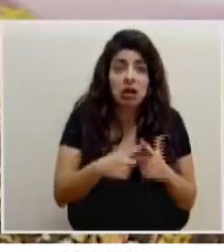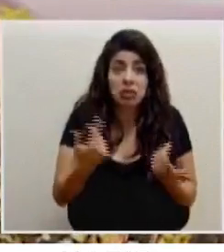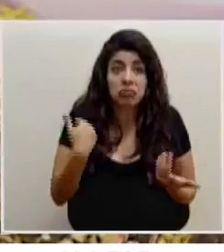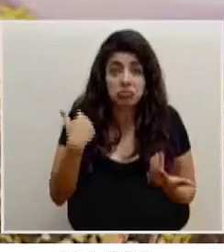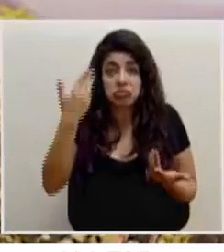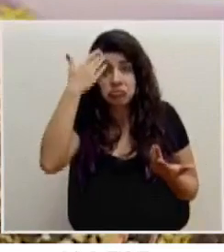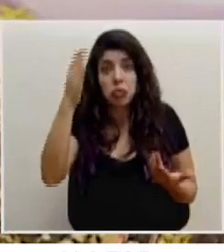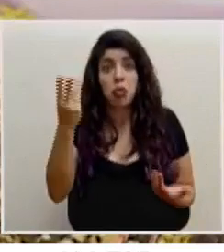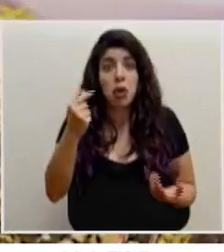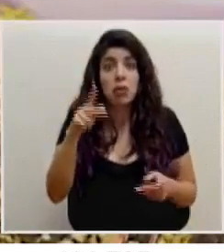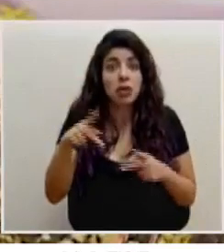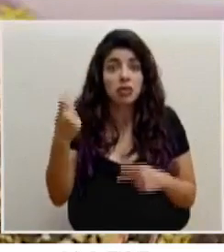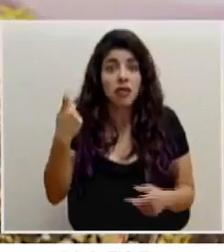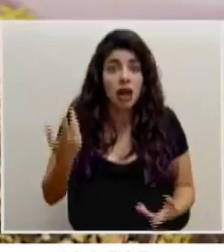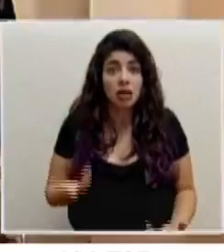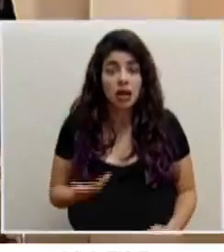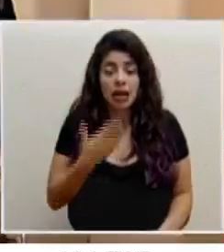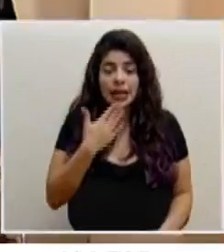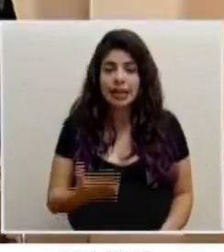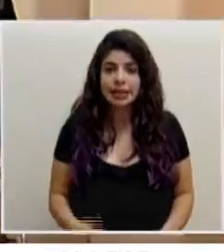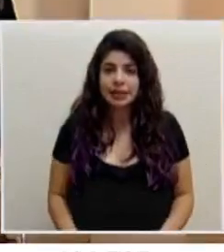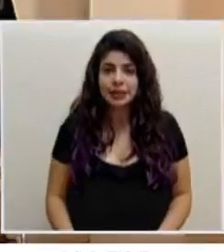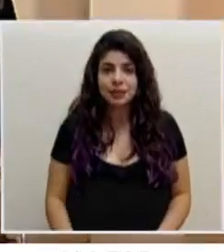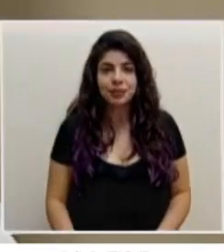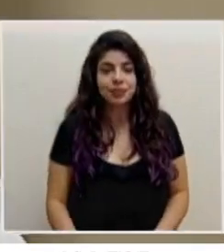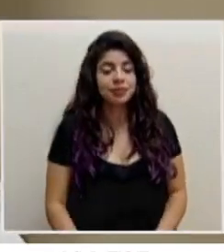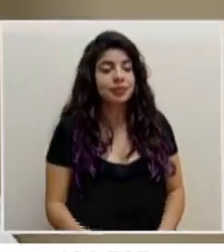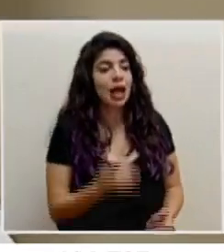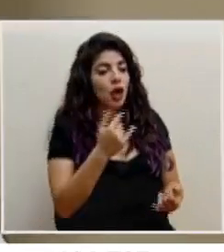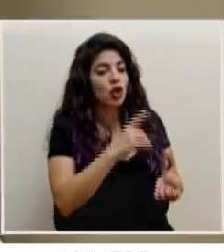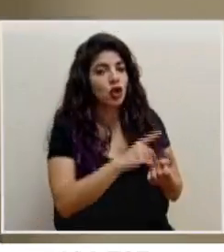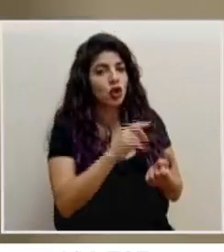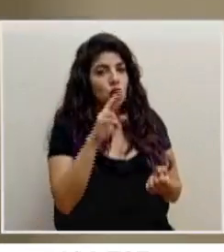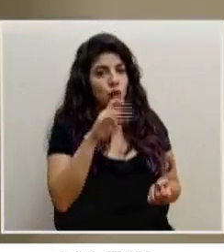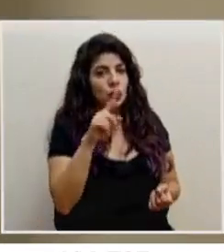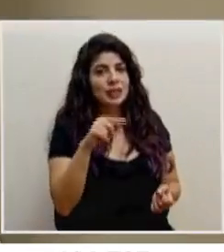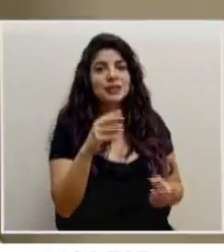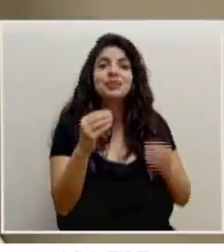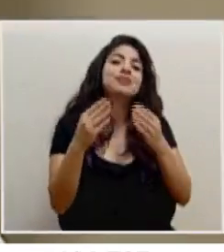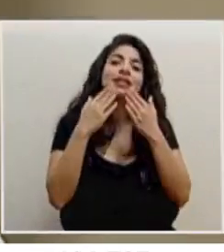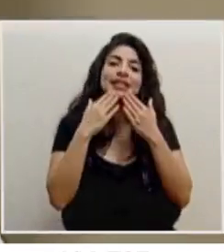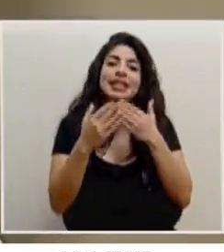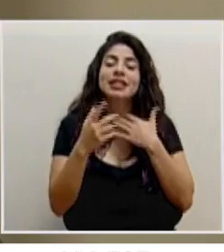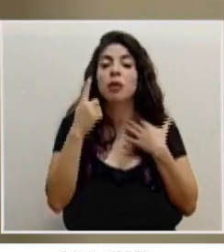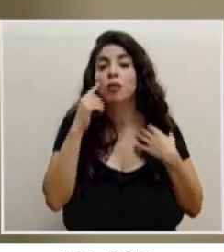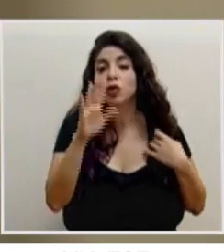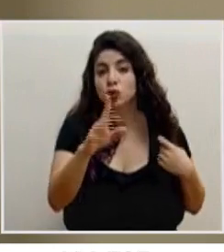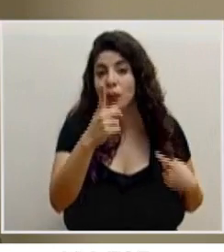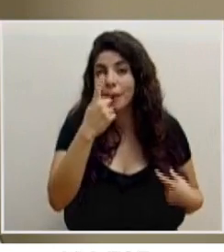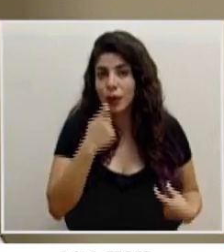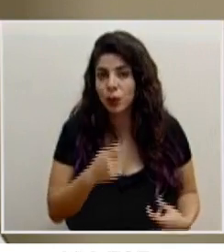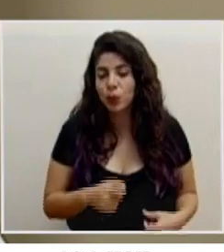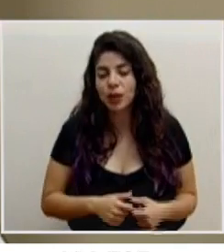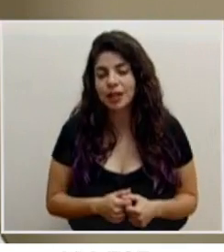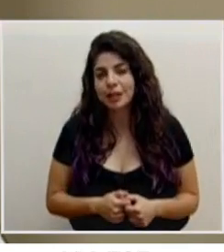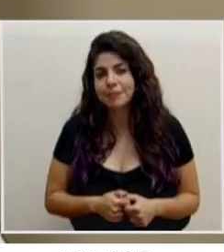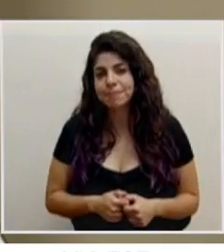sabe cuántas personas faltan. Gracias. Escuchamos al doctor Ruiz. Muchas gracias por la pregunta.